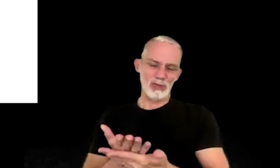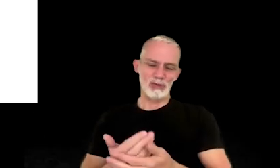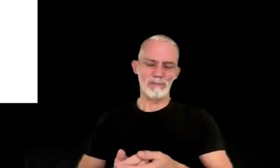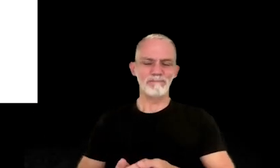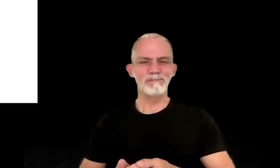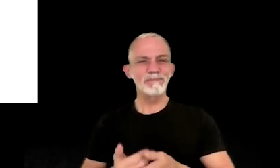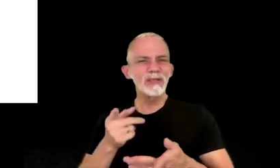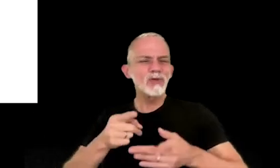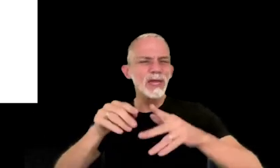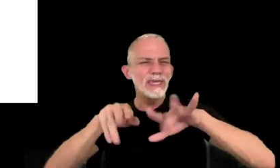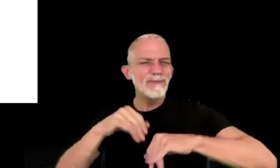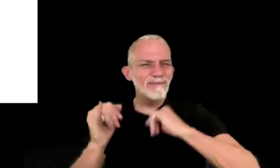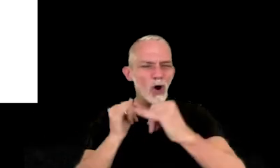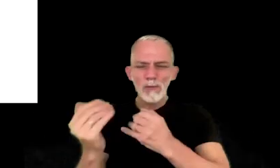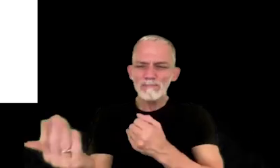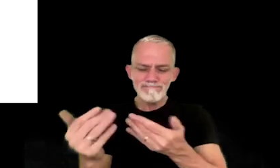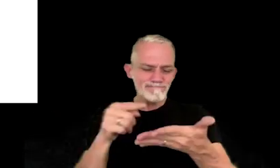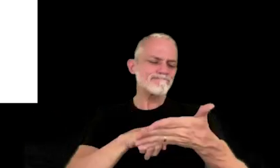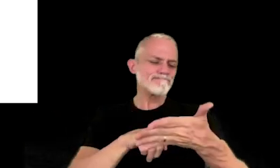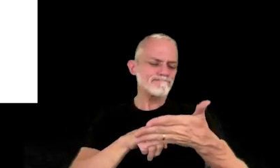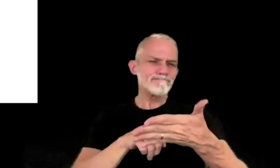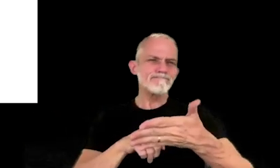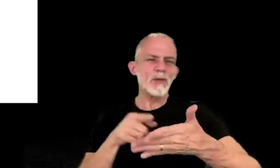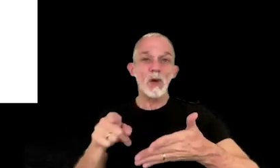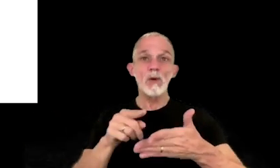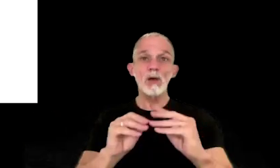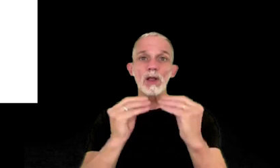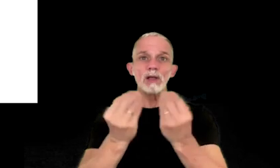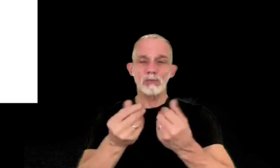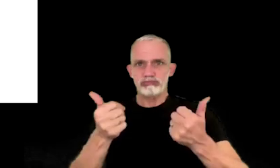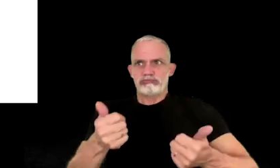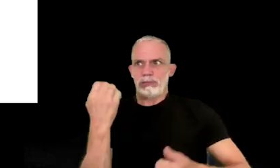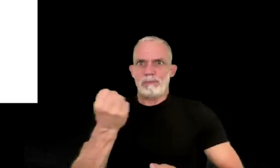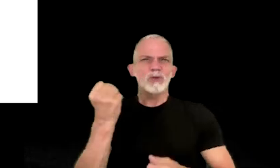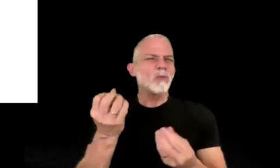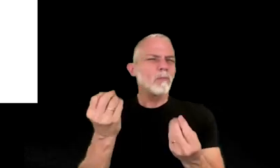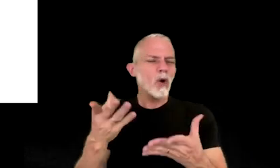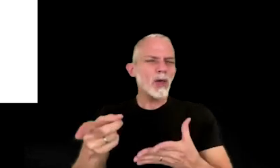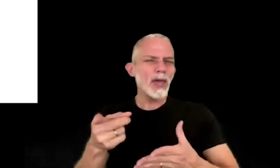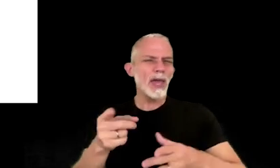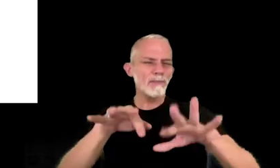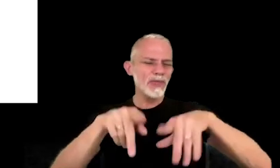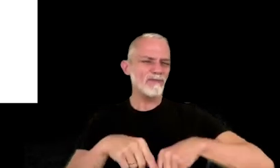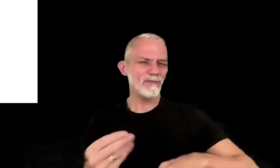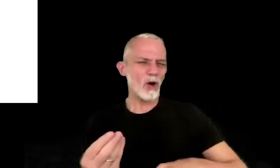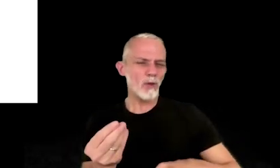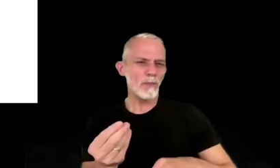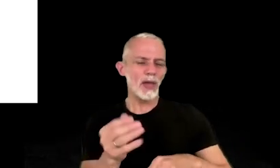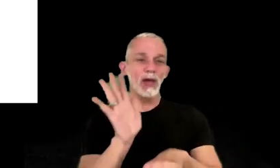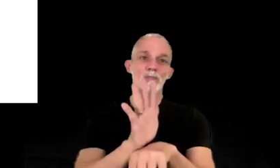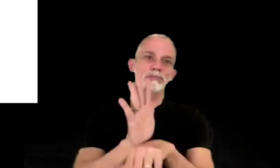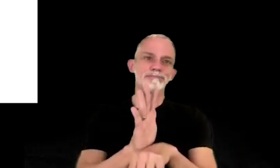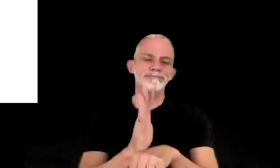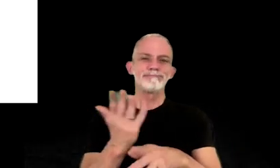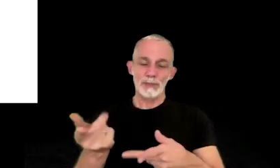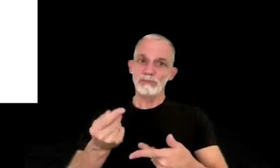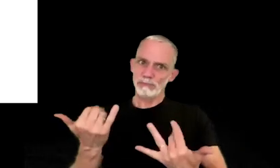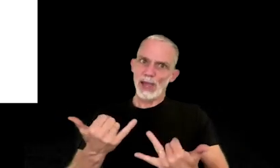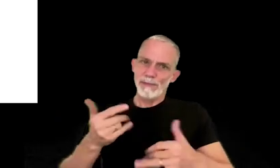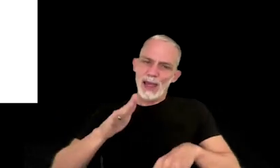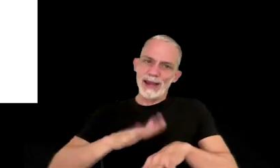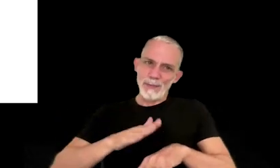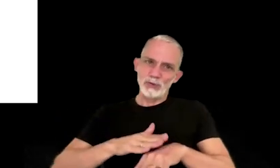este informe, que toma un alto grado de relevancia. ¿Por qué? Porque esto implica responsabilidad para